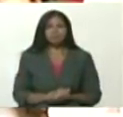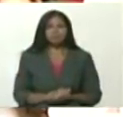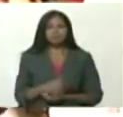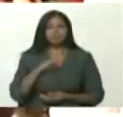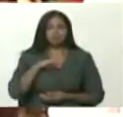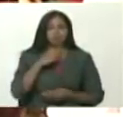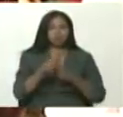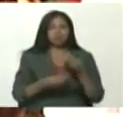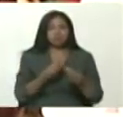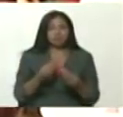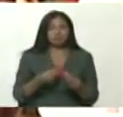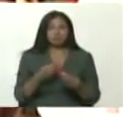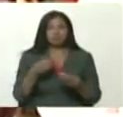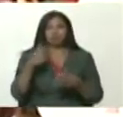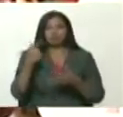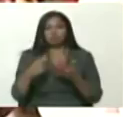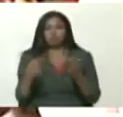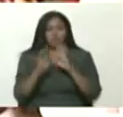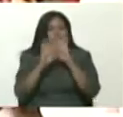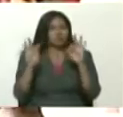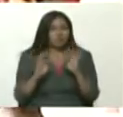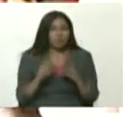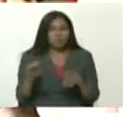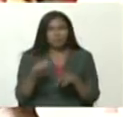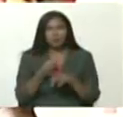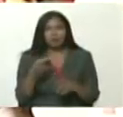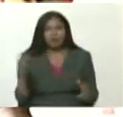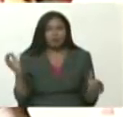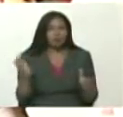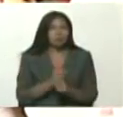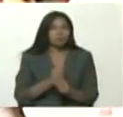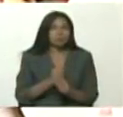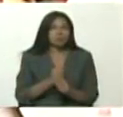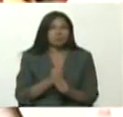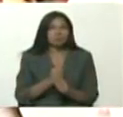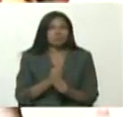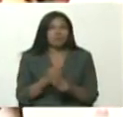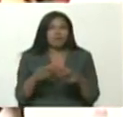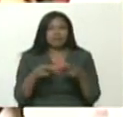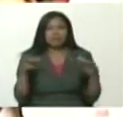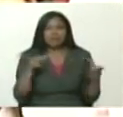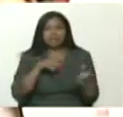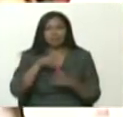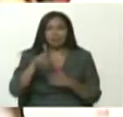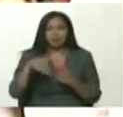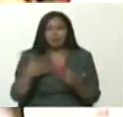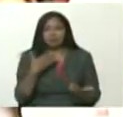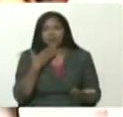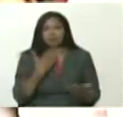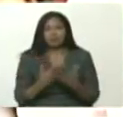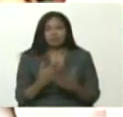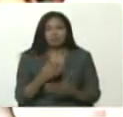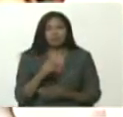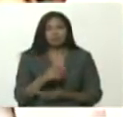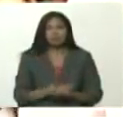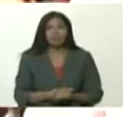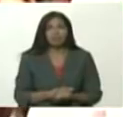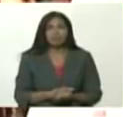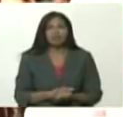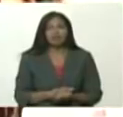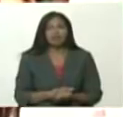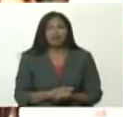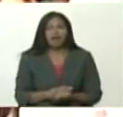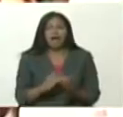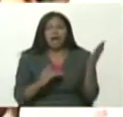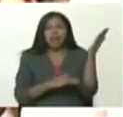Hicimos maromas para poder conseguir los pasajes, gracias a la almiranta Carmen Meléndez